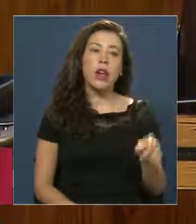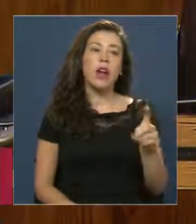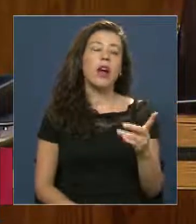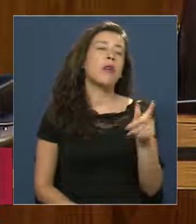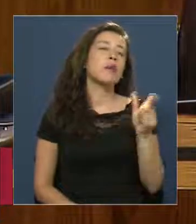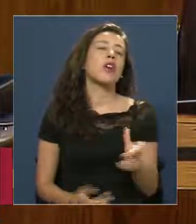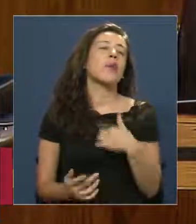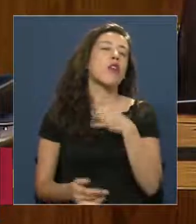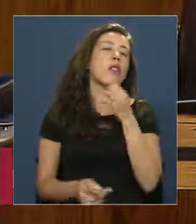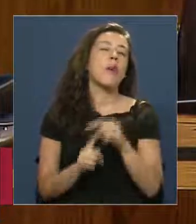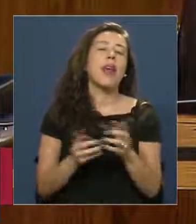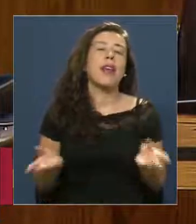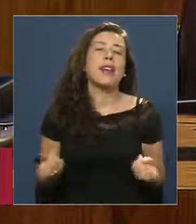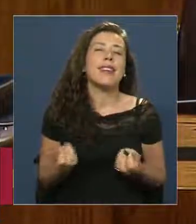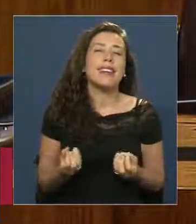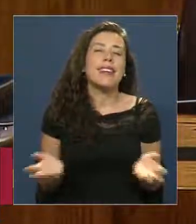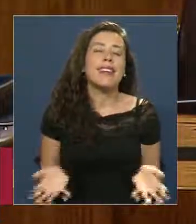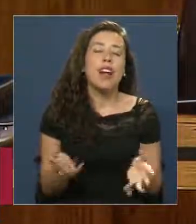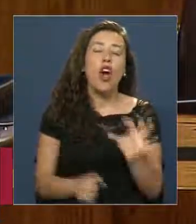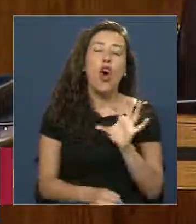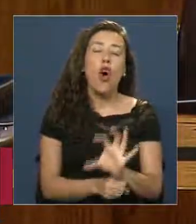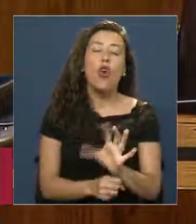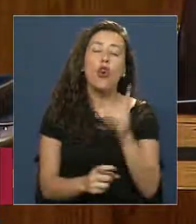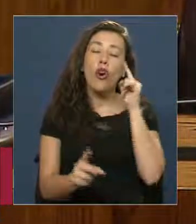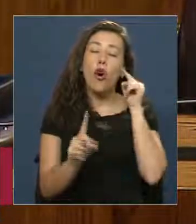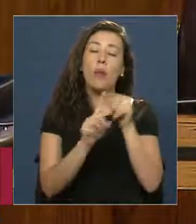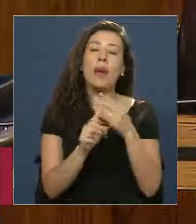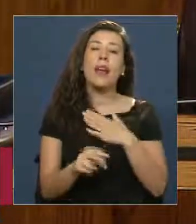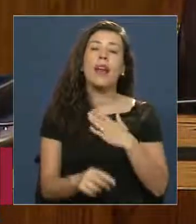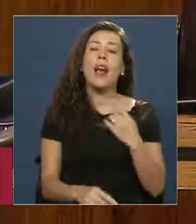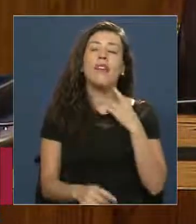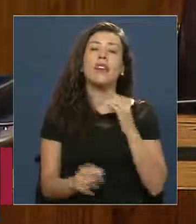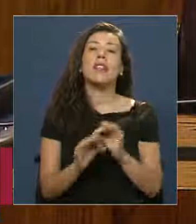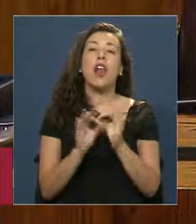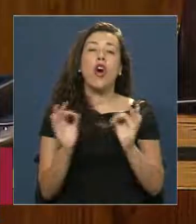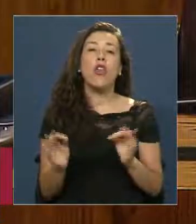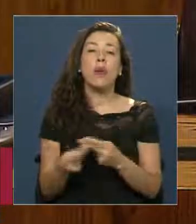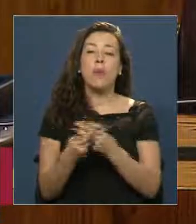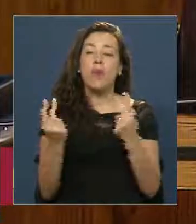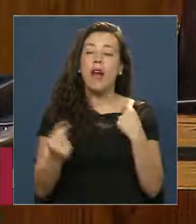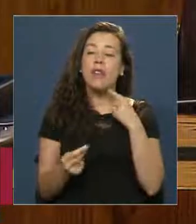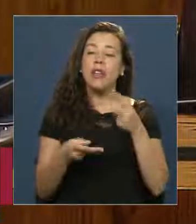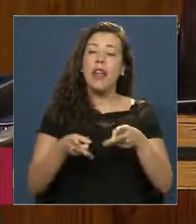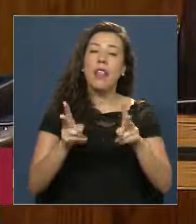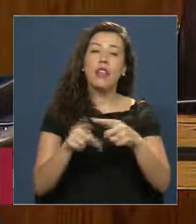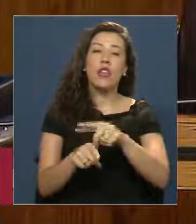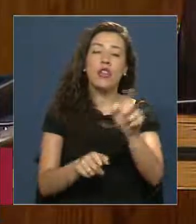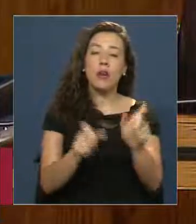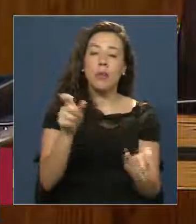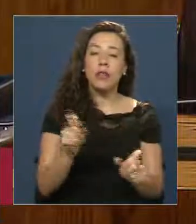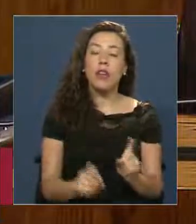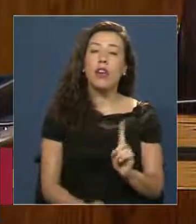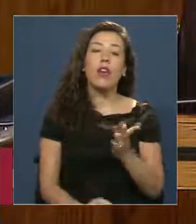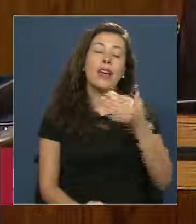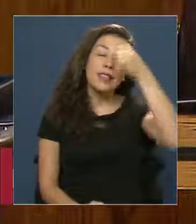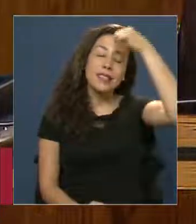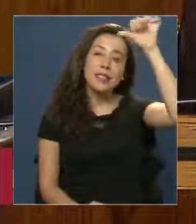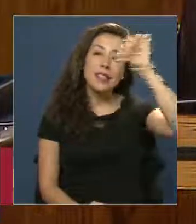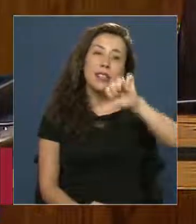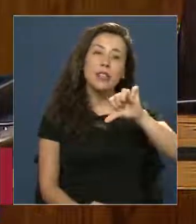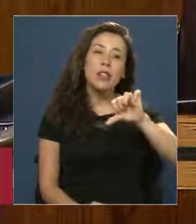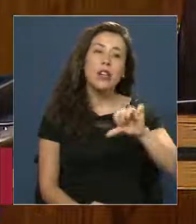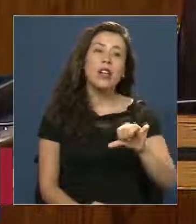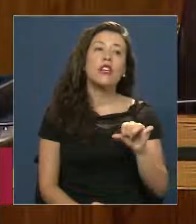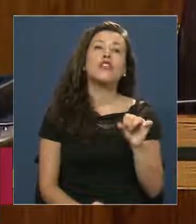yo decía, incitación al odio, que tiene como finalidad perturbar el orden público o afectar los derechos de otros. Aquí se está sancionando la